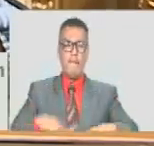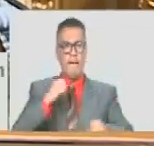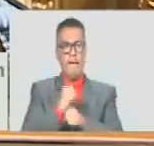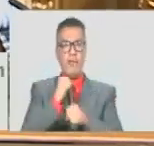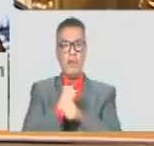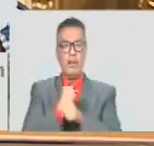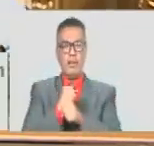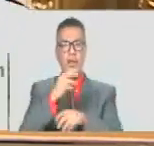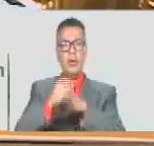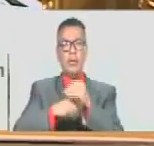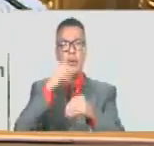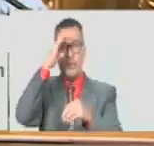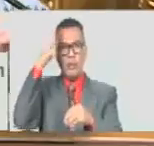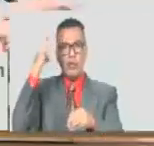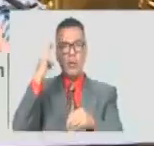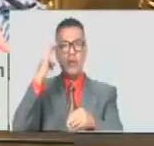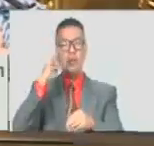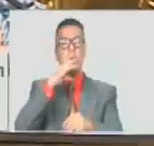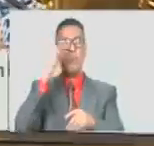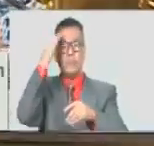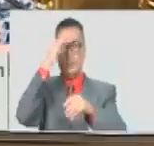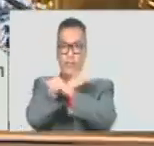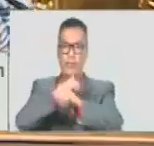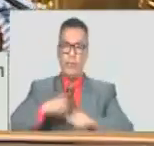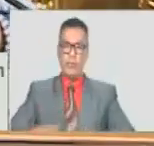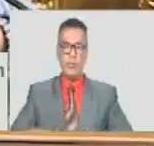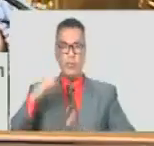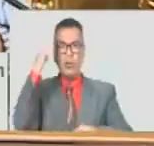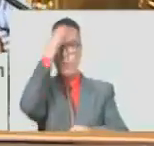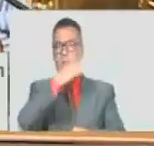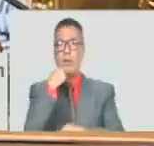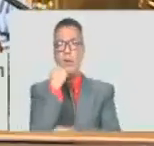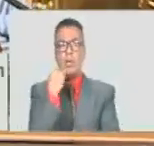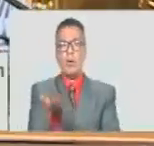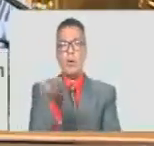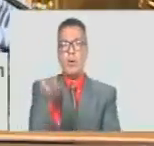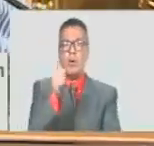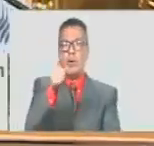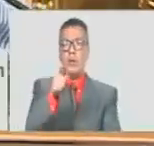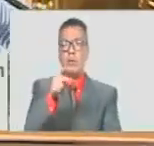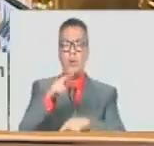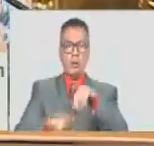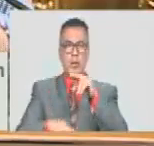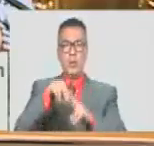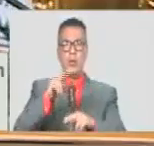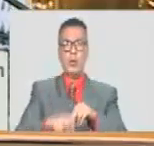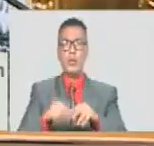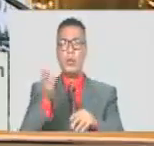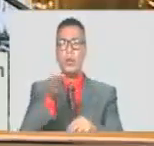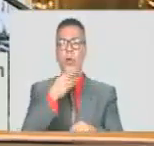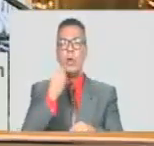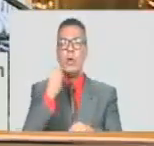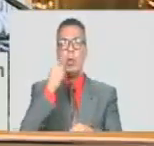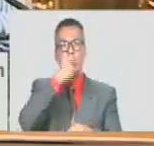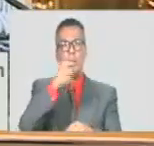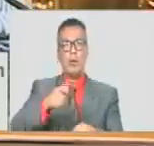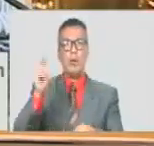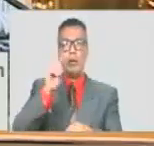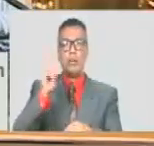del generalísimo Francisco de Miranda como mecanismo fundamental para la formación de la juventud y el